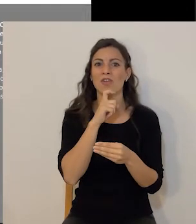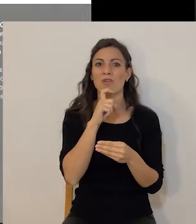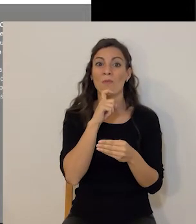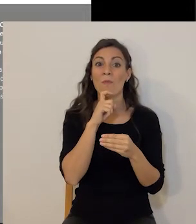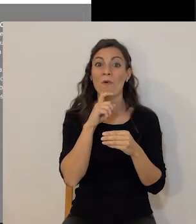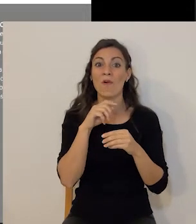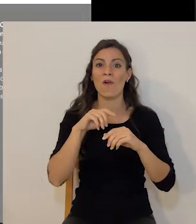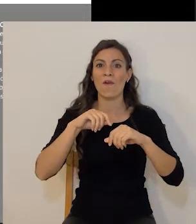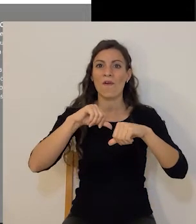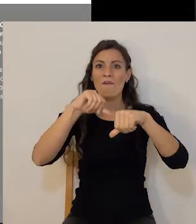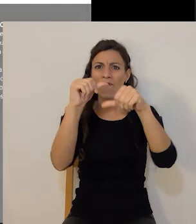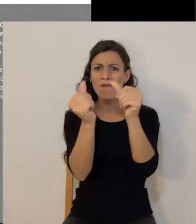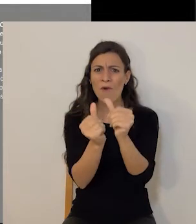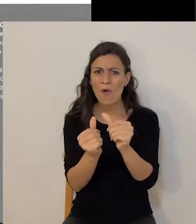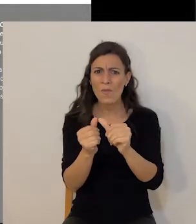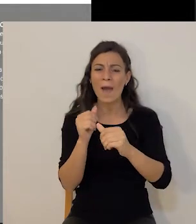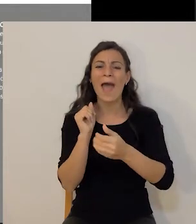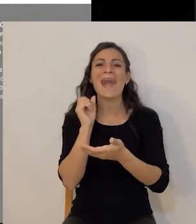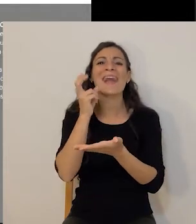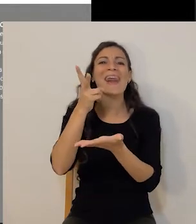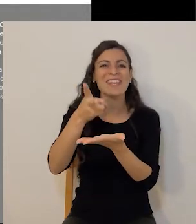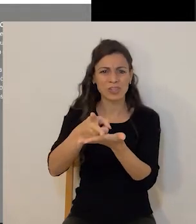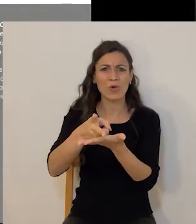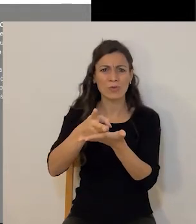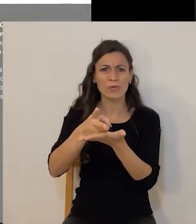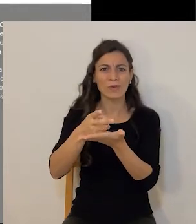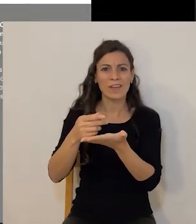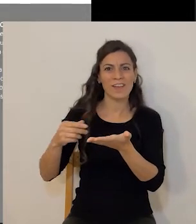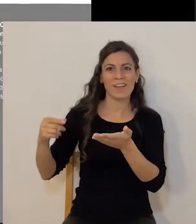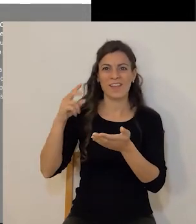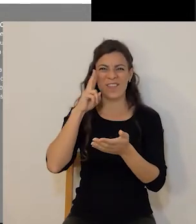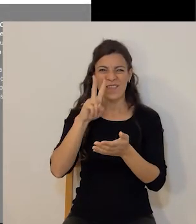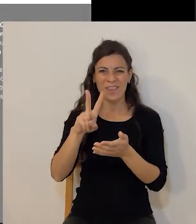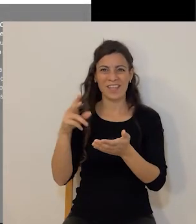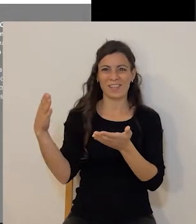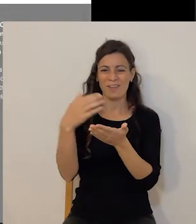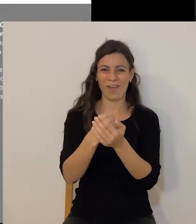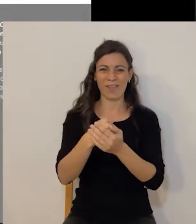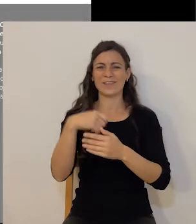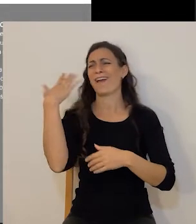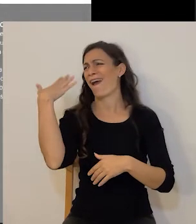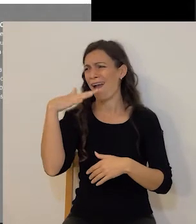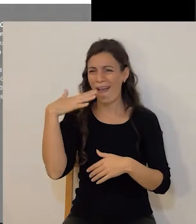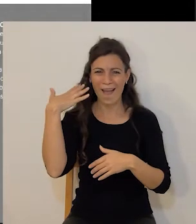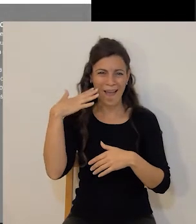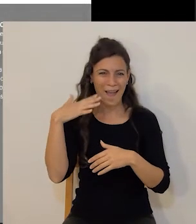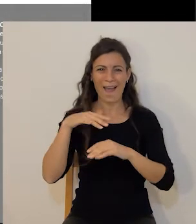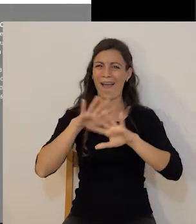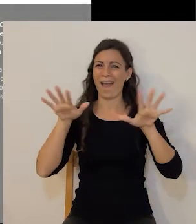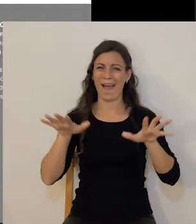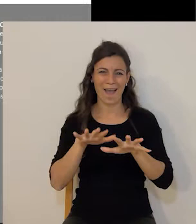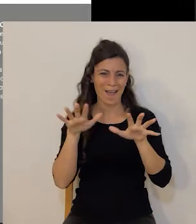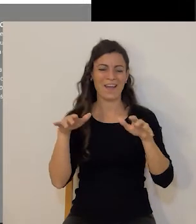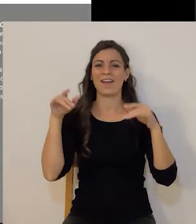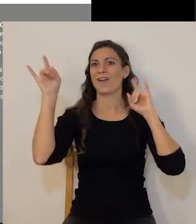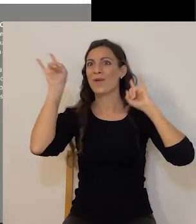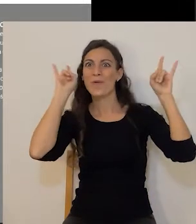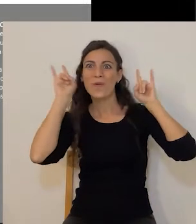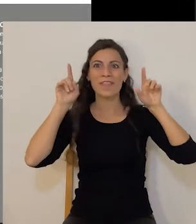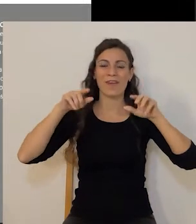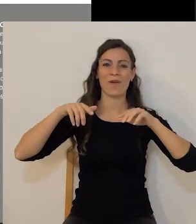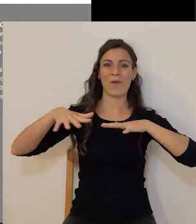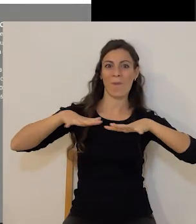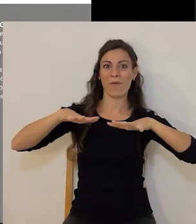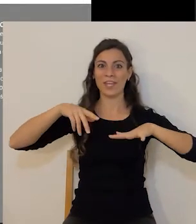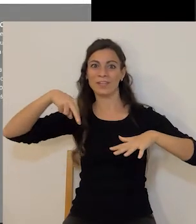reto. Fijaros aquí los docentes cómo se están riendo, cómo están haciendo ruido, están moviéndose,